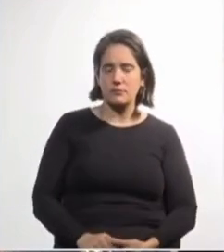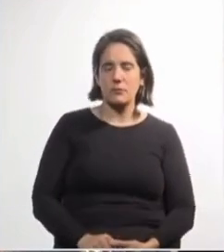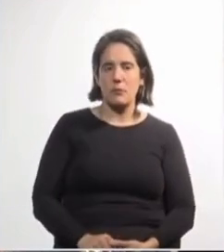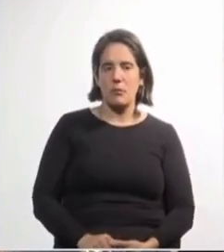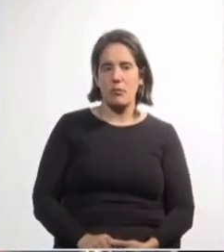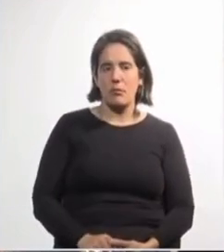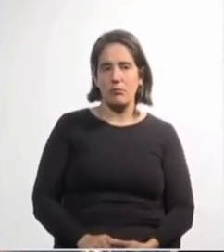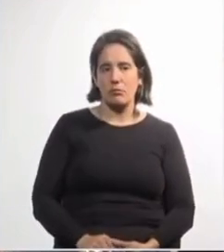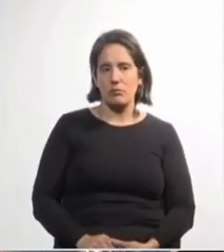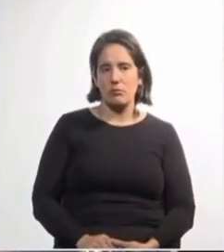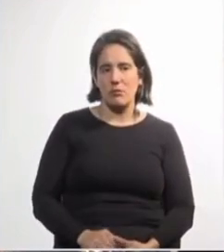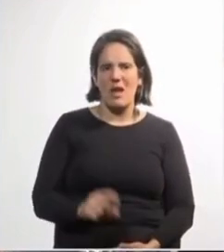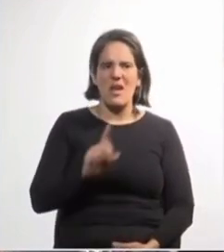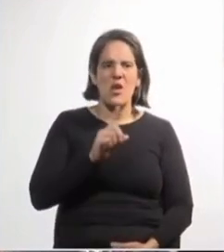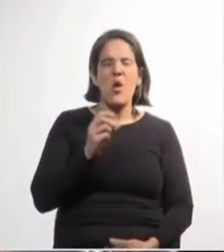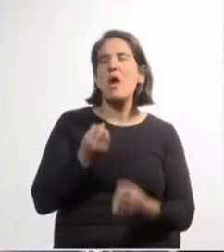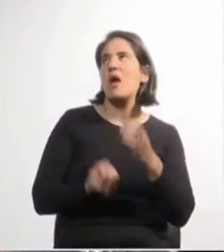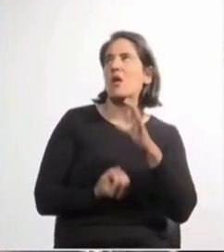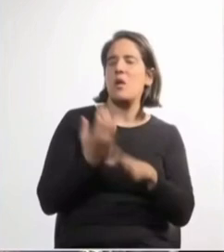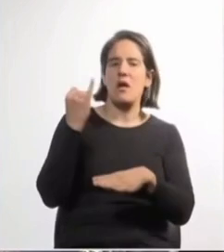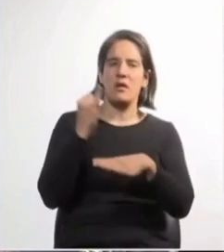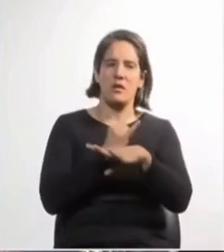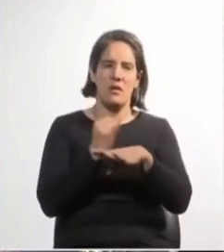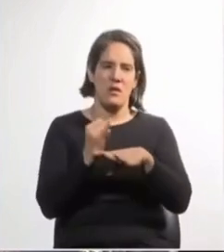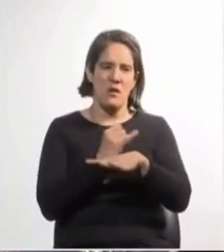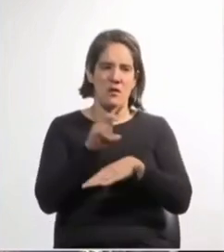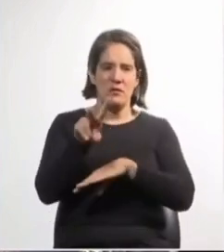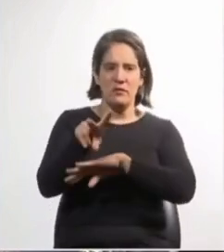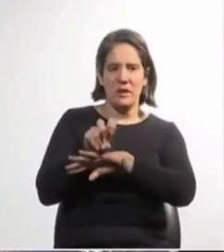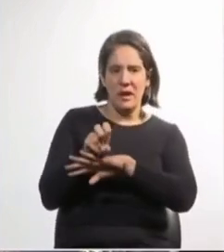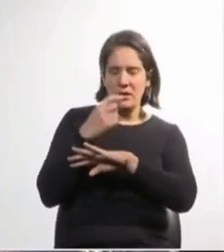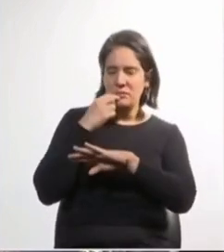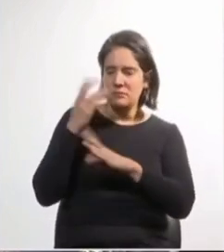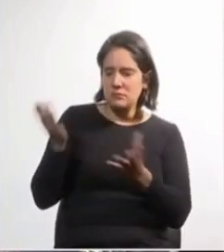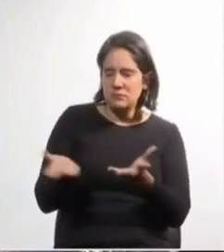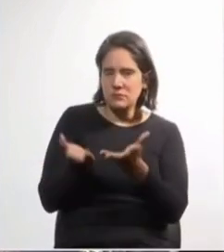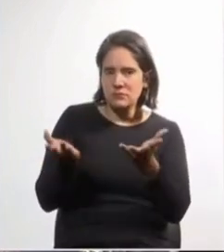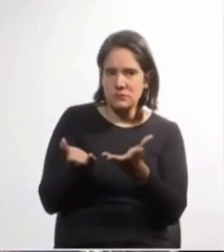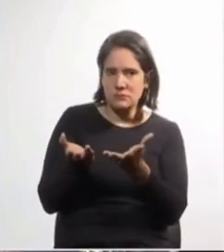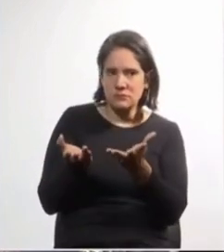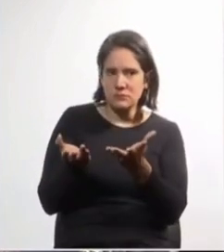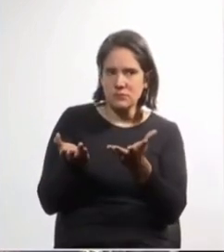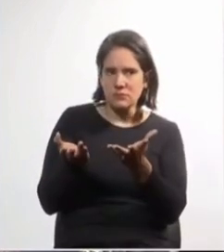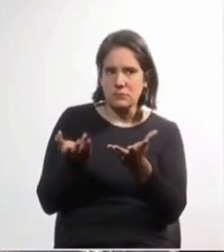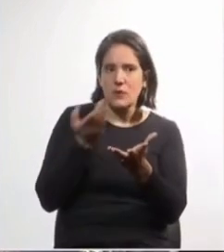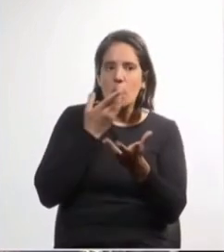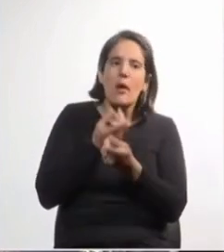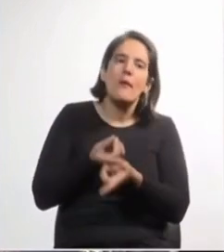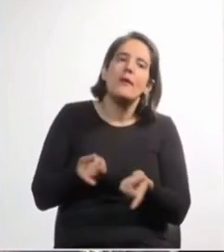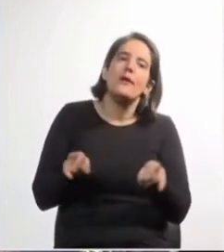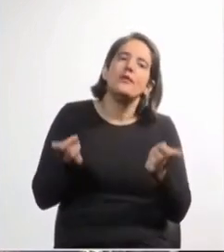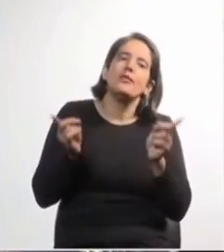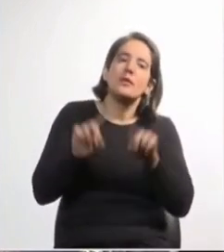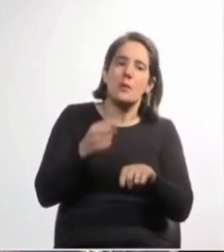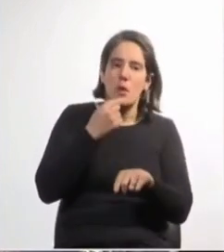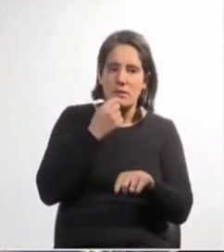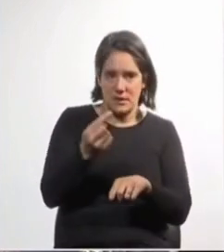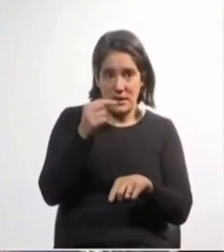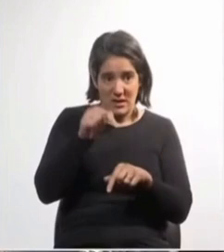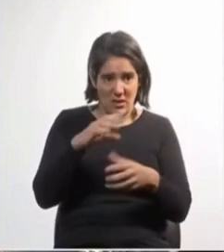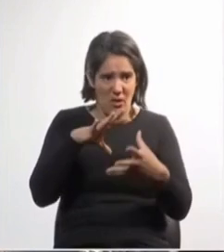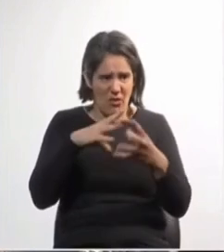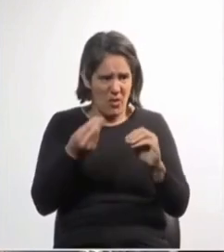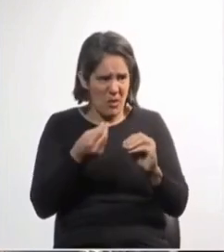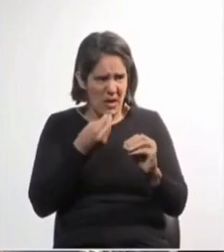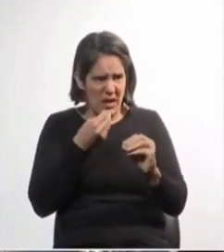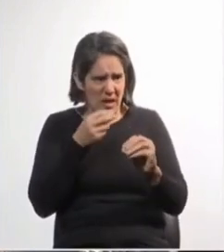Y no es la nueva institucionalidad fiscal la que tiene mérito, ¿verdad? Porque volvemos a decir, esta regla fiscal no es